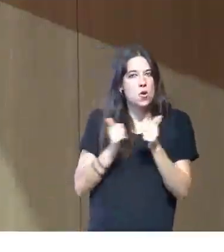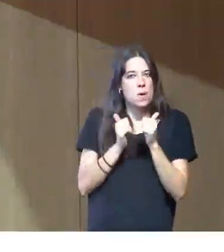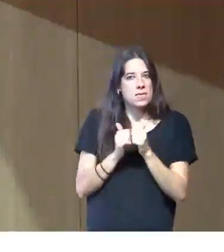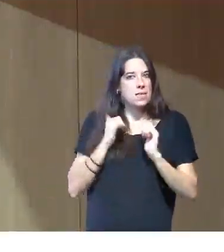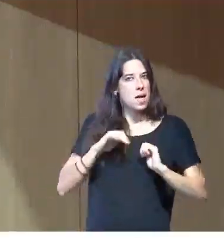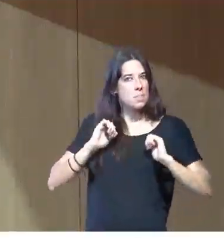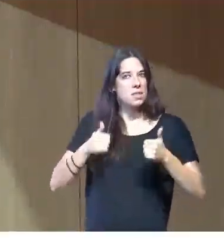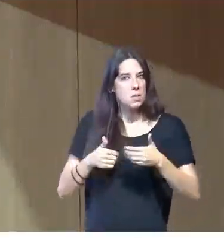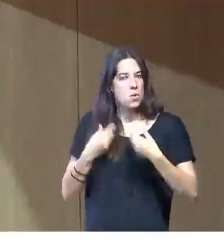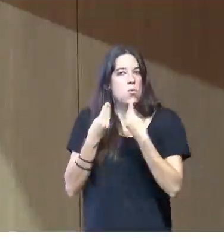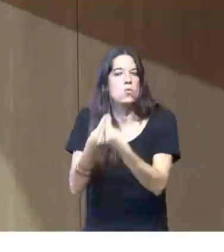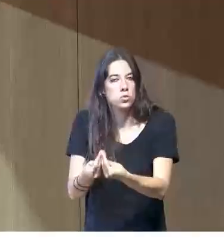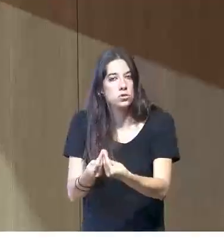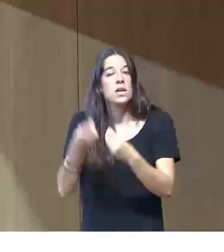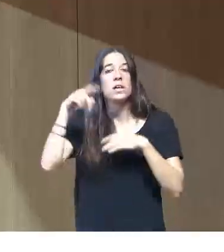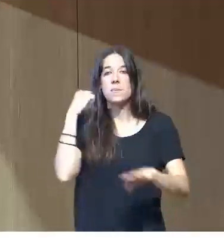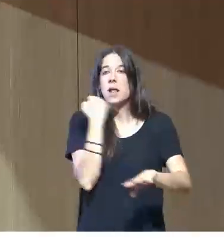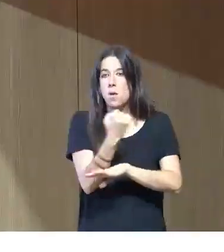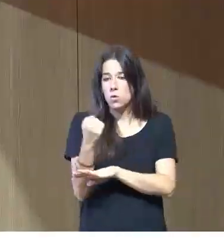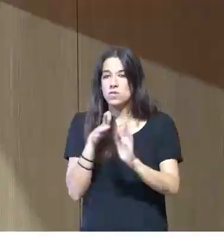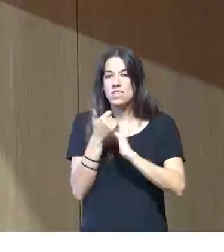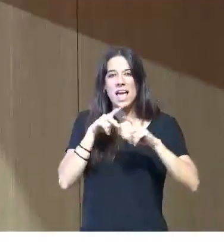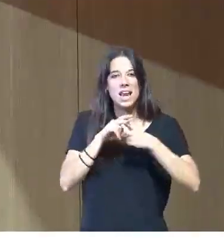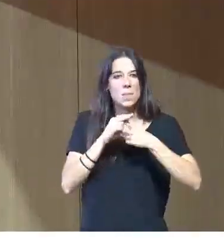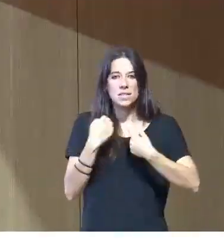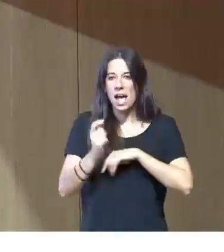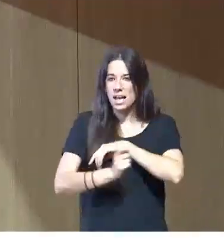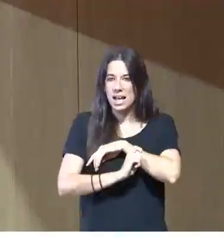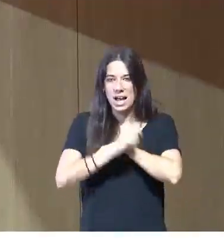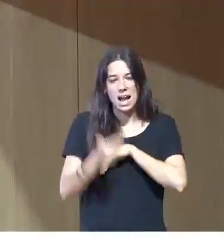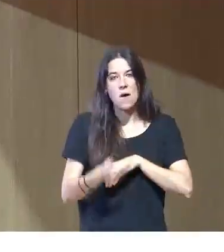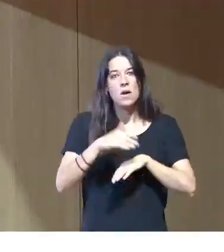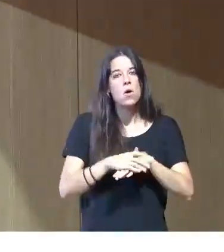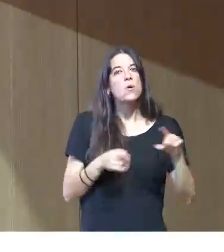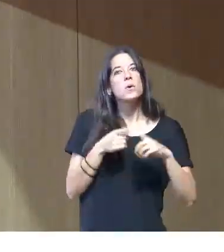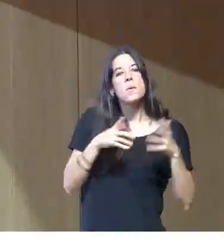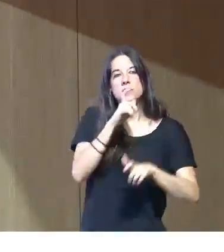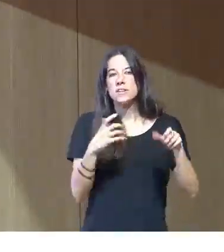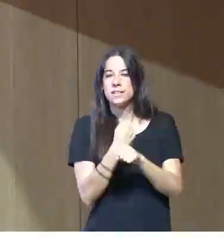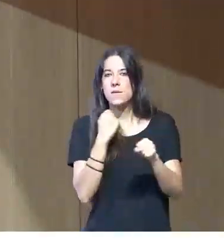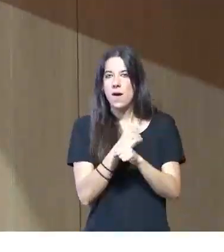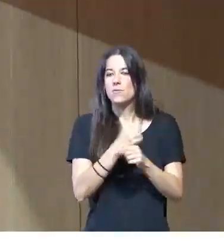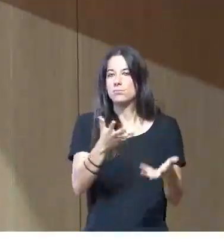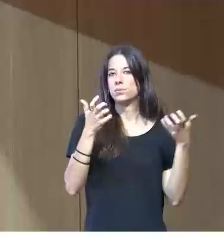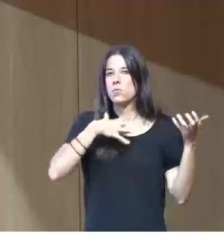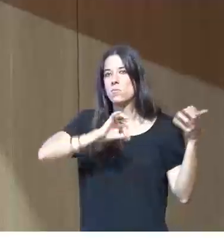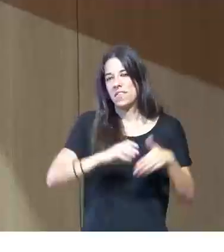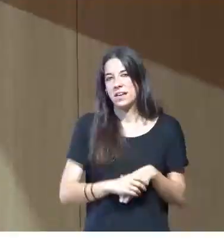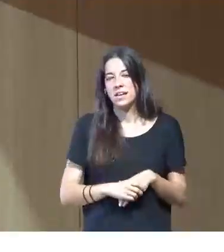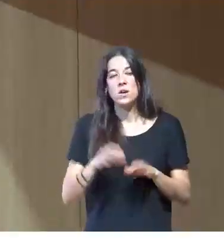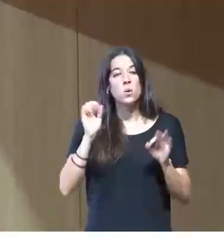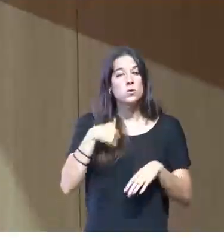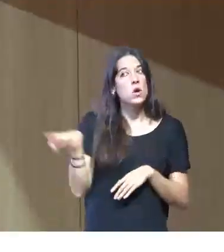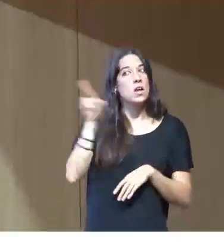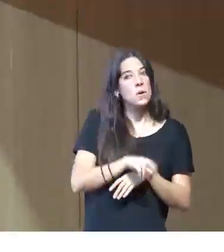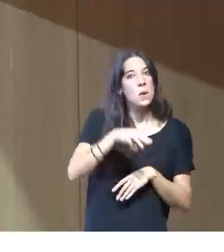y los apoyos como herramientas claves para que todos podamos conseguir un trabajo y ahí me voy a quedar con una frase de Mireya